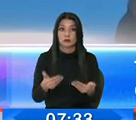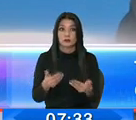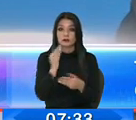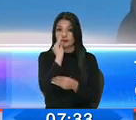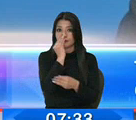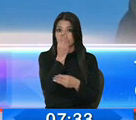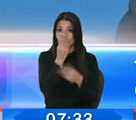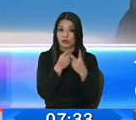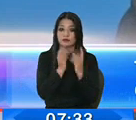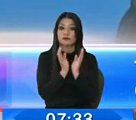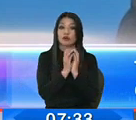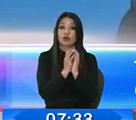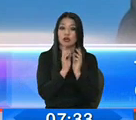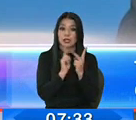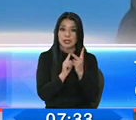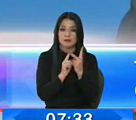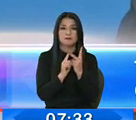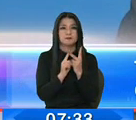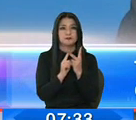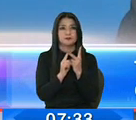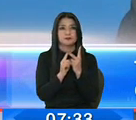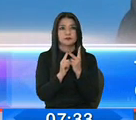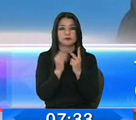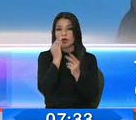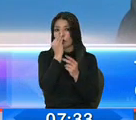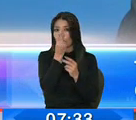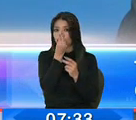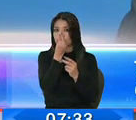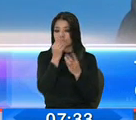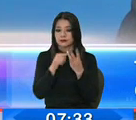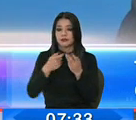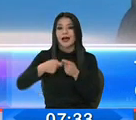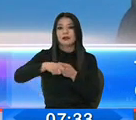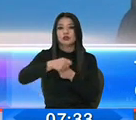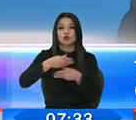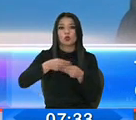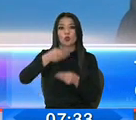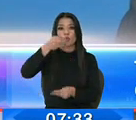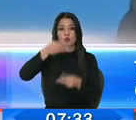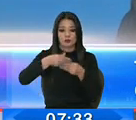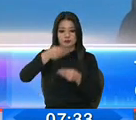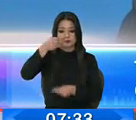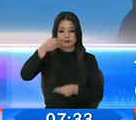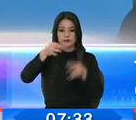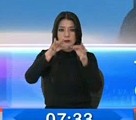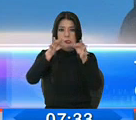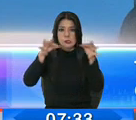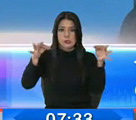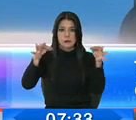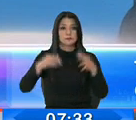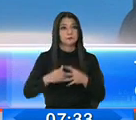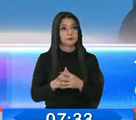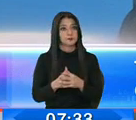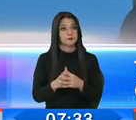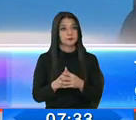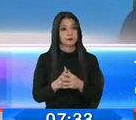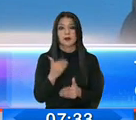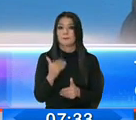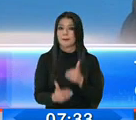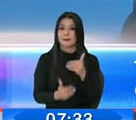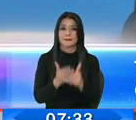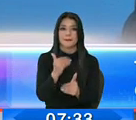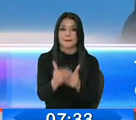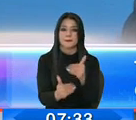flores, el brócoli, las rosas, el atún en paucho. Entonces, no obstante eso, también, digamos, a largo plazo lo que